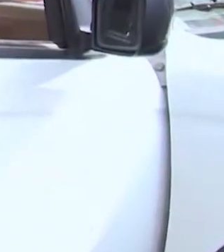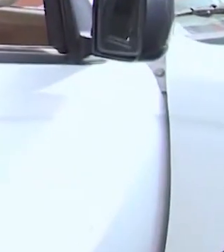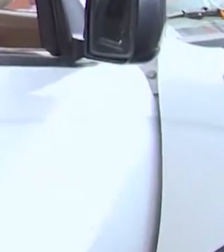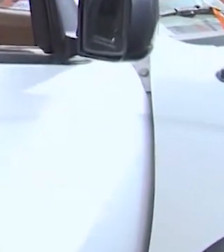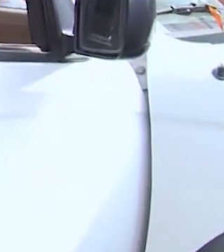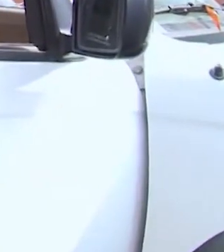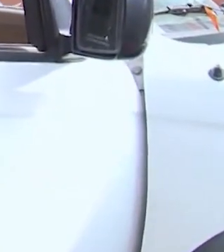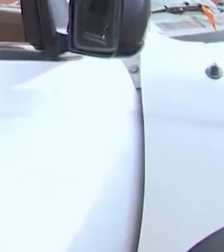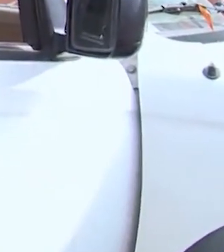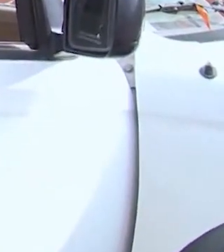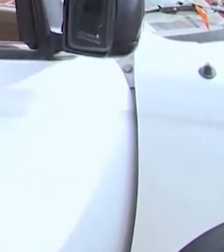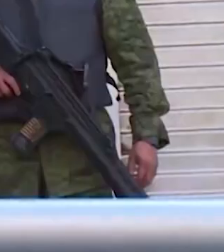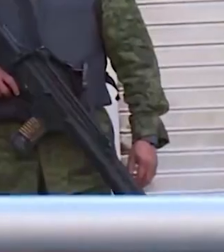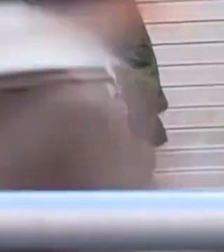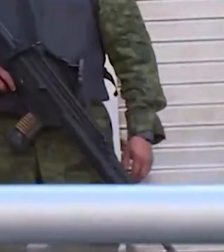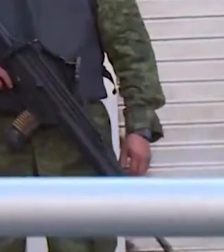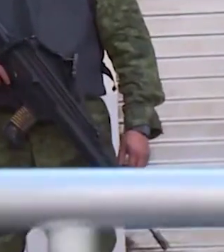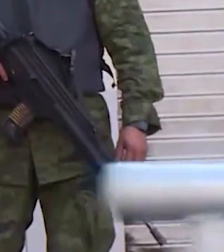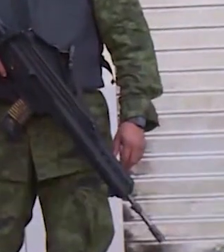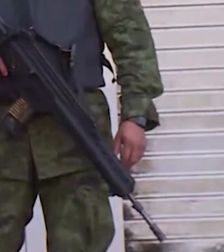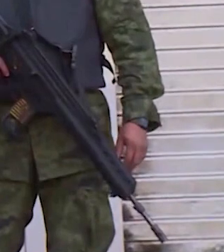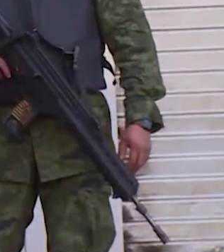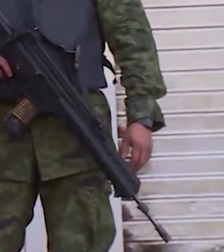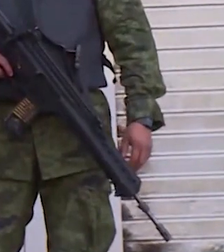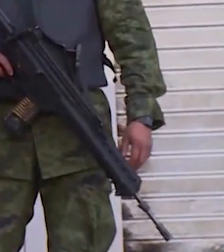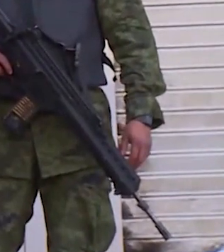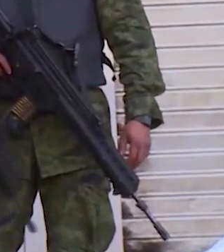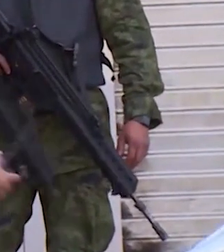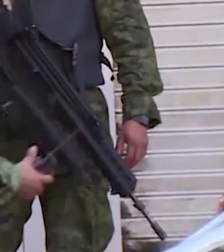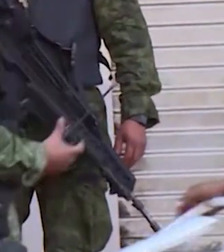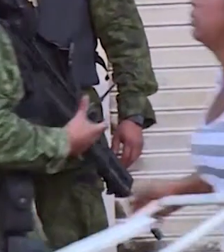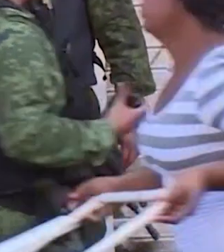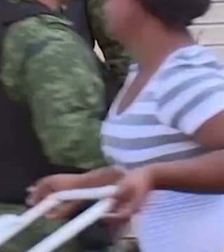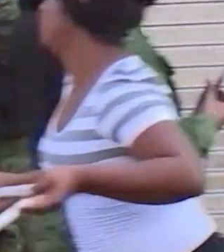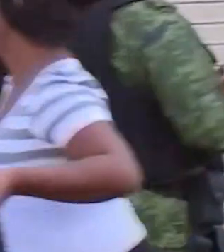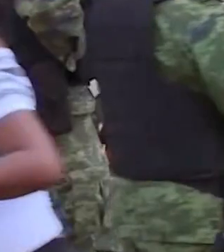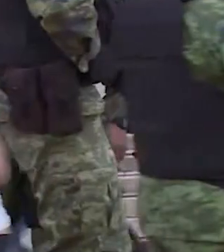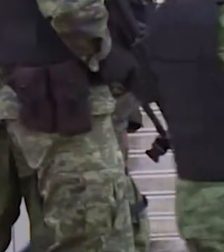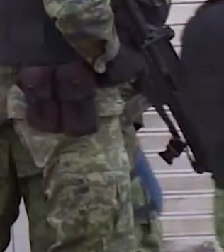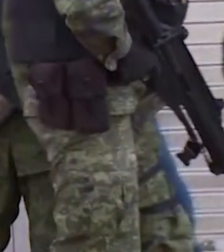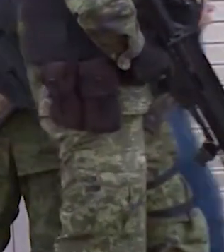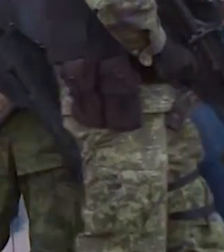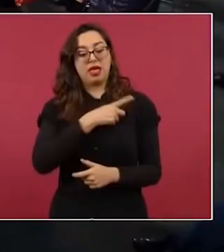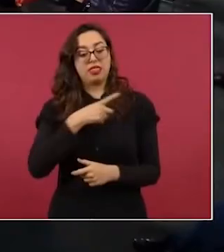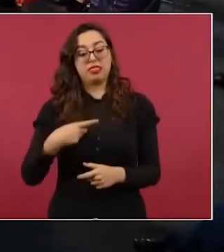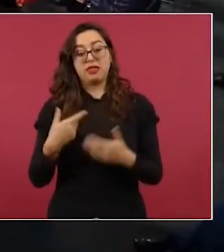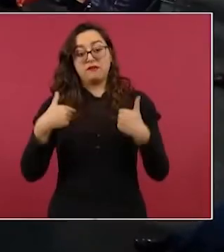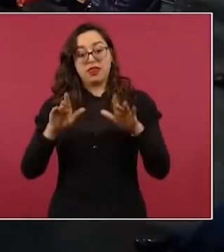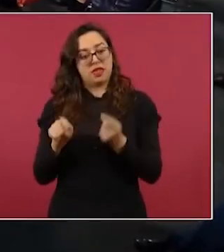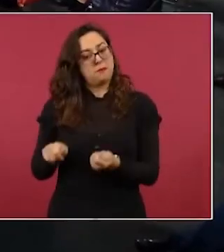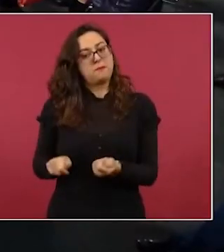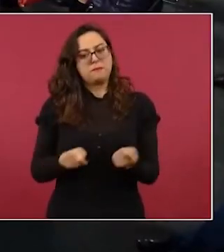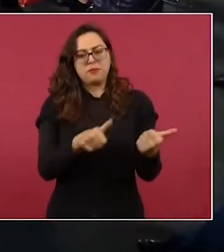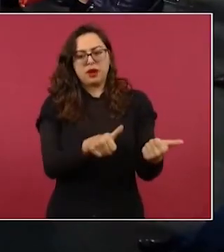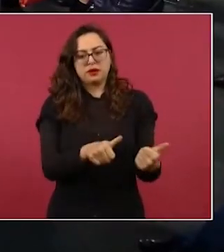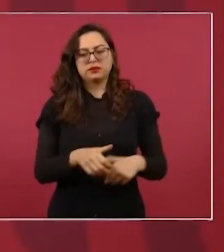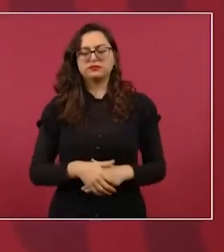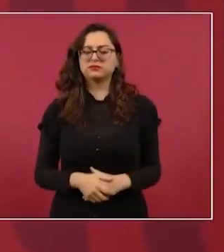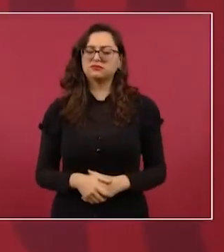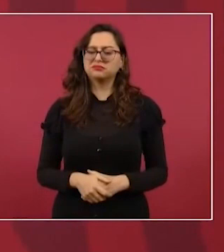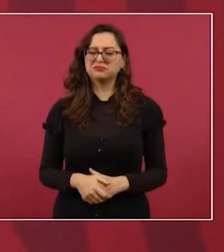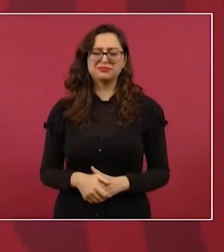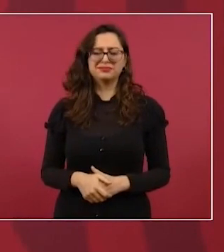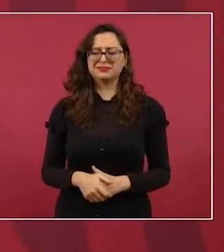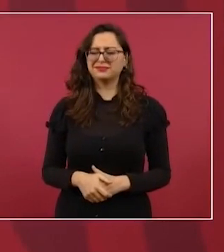incluso en países que no son el nuestro y en asuntos que no le corresponden. Un partido